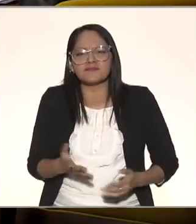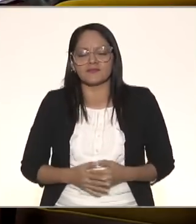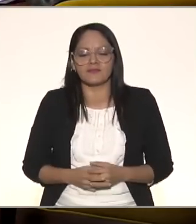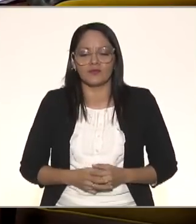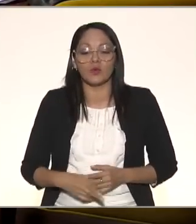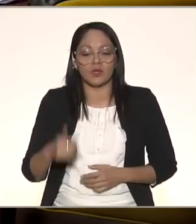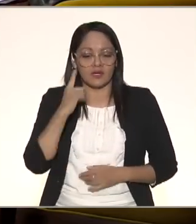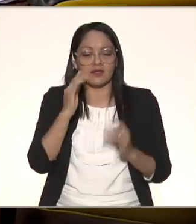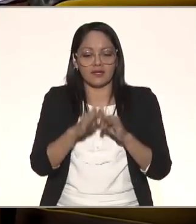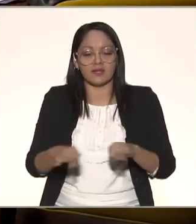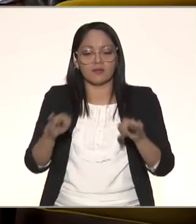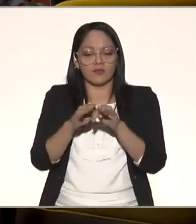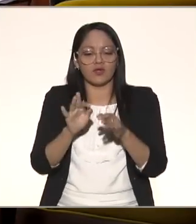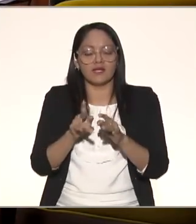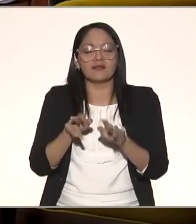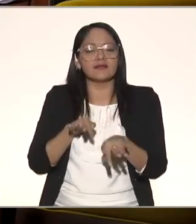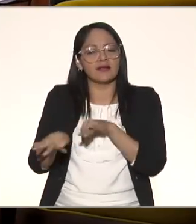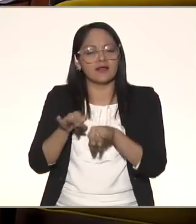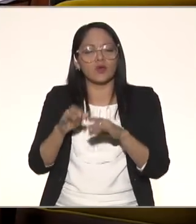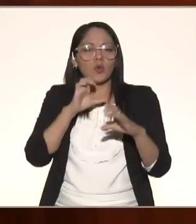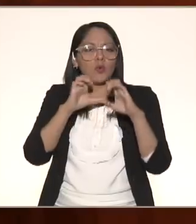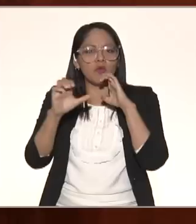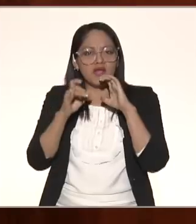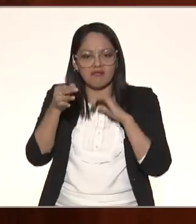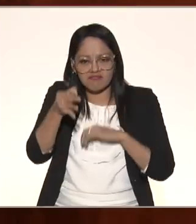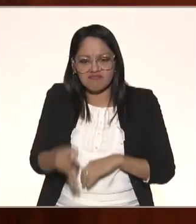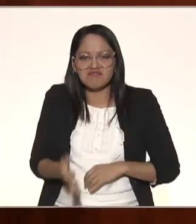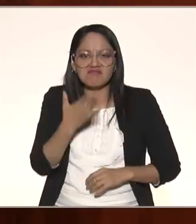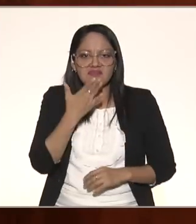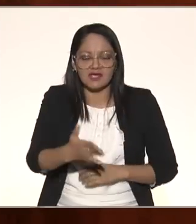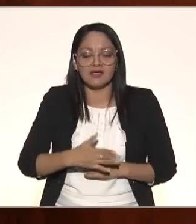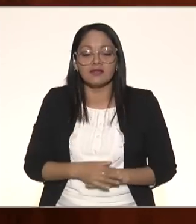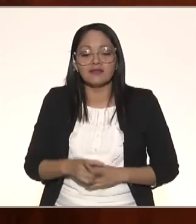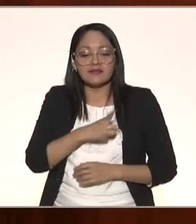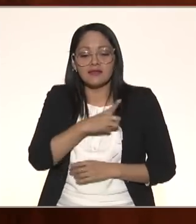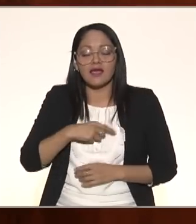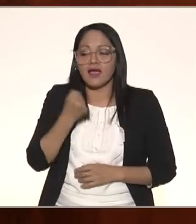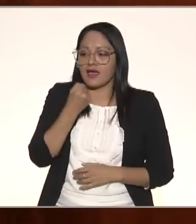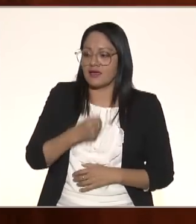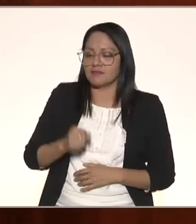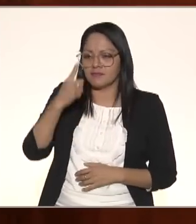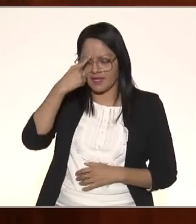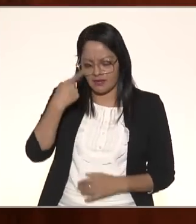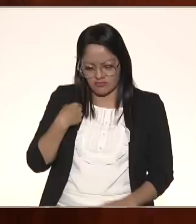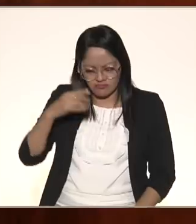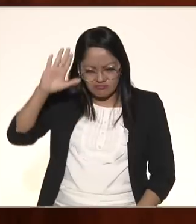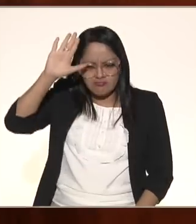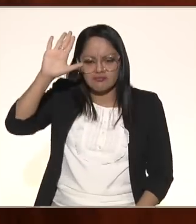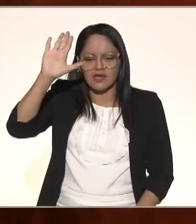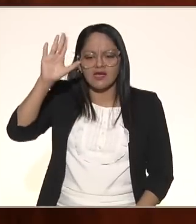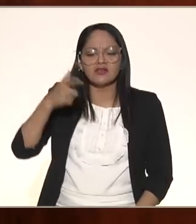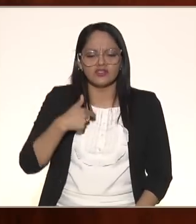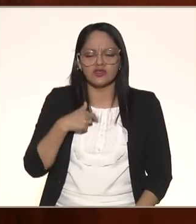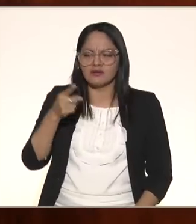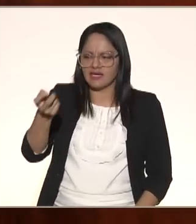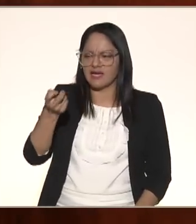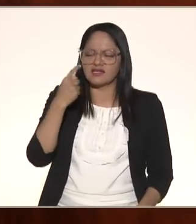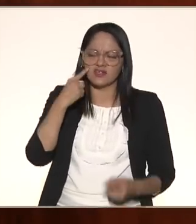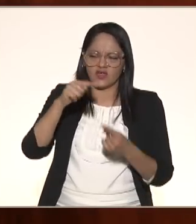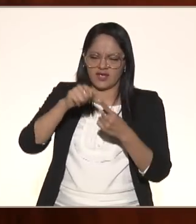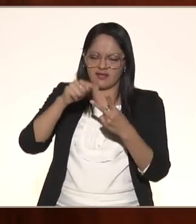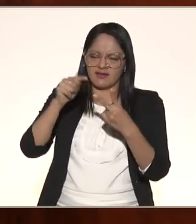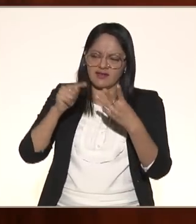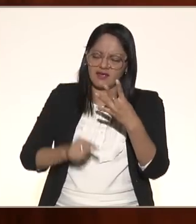importante trabajar una comunicación asertiva tener esta habilidad de levantar la mano y decir oye creo que esto se está dando